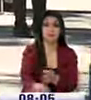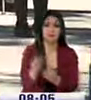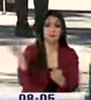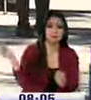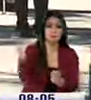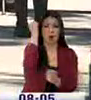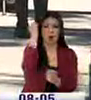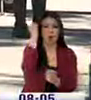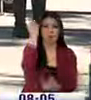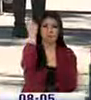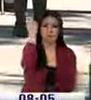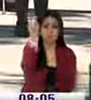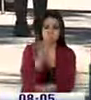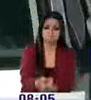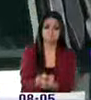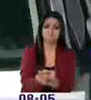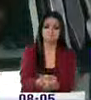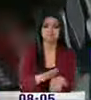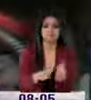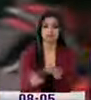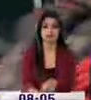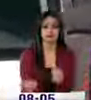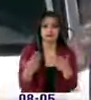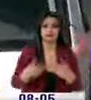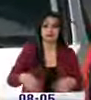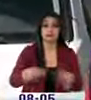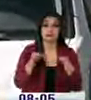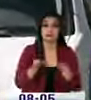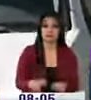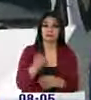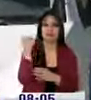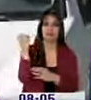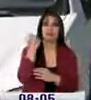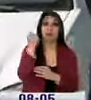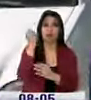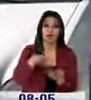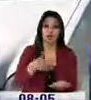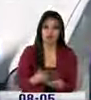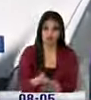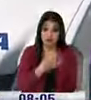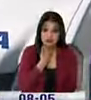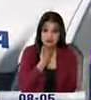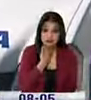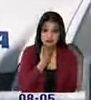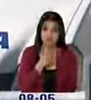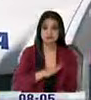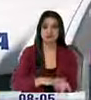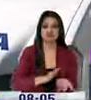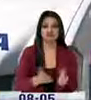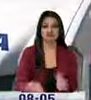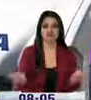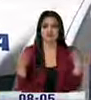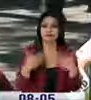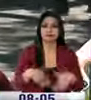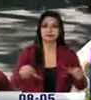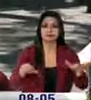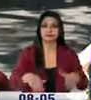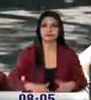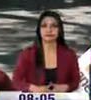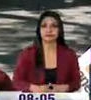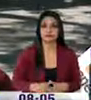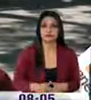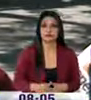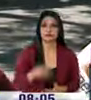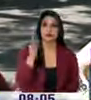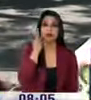golpe en la cabeza terminó con su existencia. Cuando llegaron paramédicos y las ambulancias ya no tenía signos vitales, la caída fue mortal.